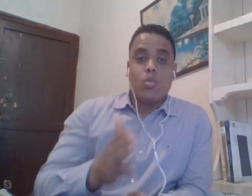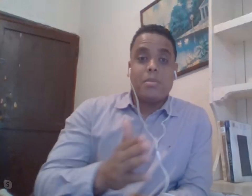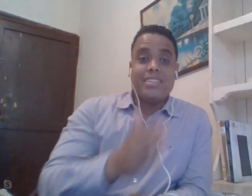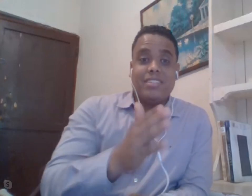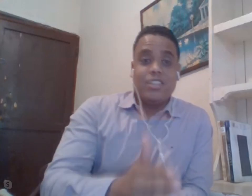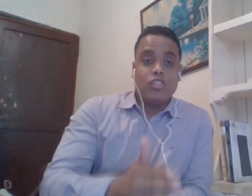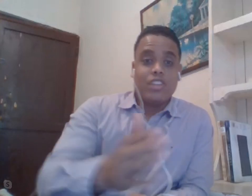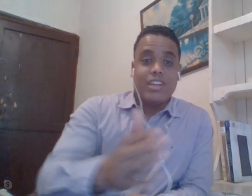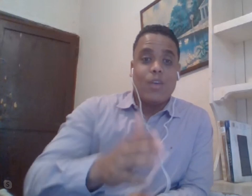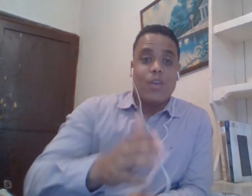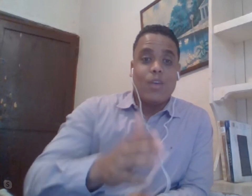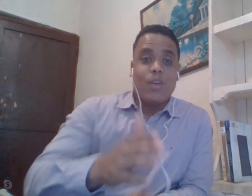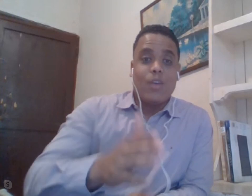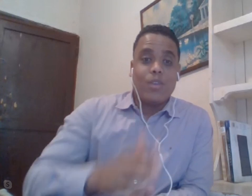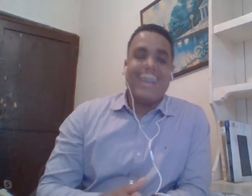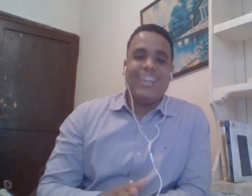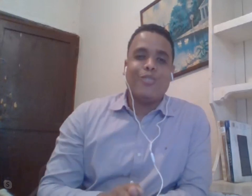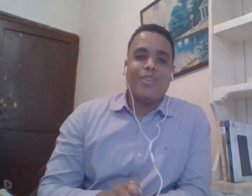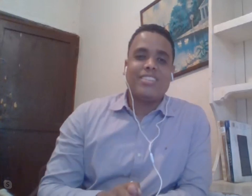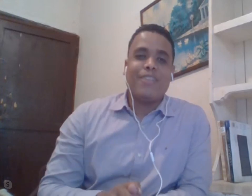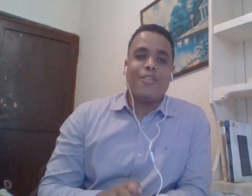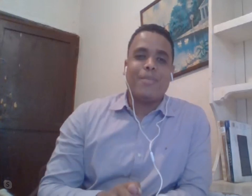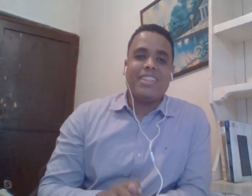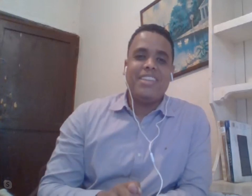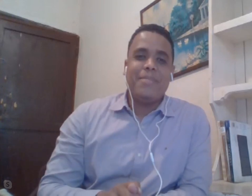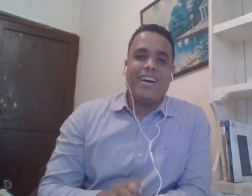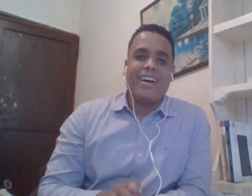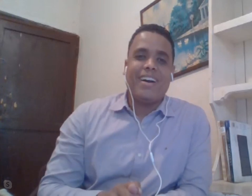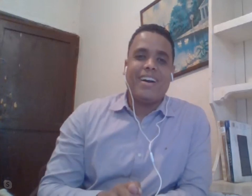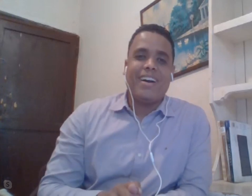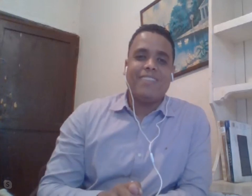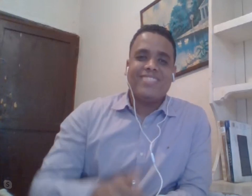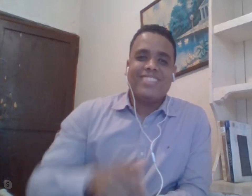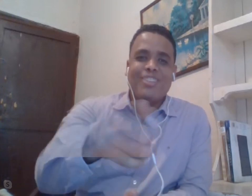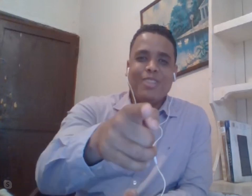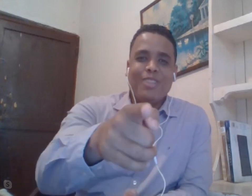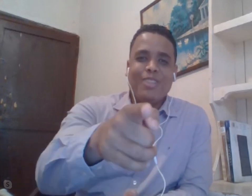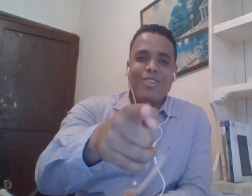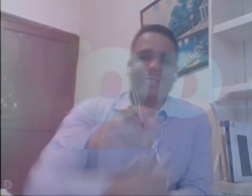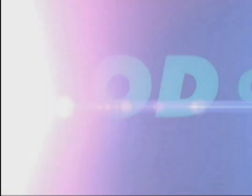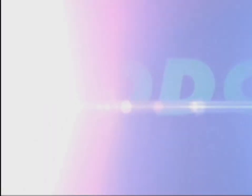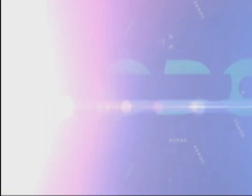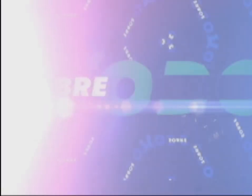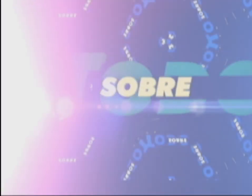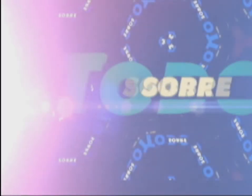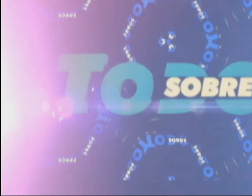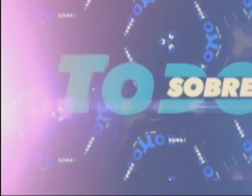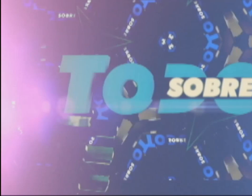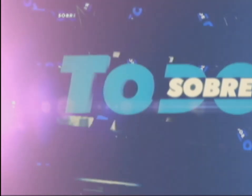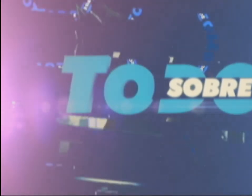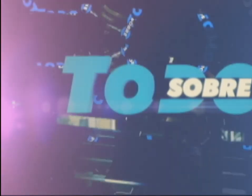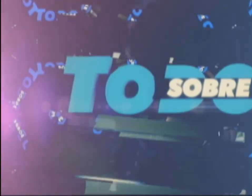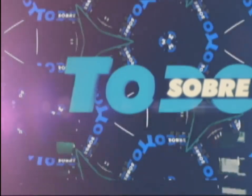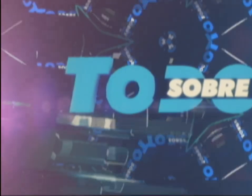nueva vez de 12 a 1 del día en su fuerza informativa. Sobre todo.